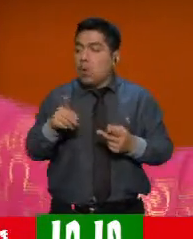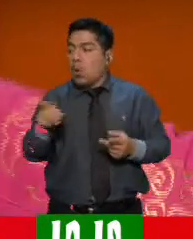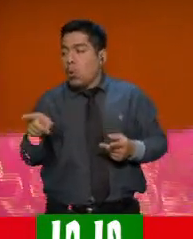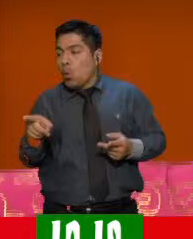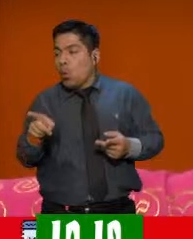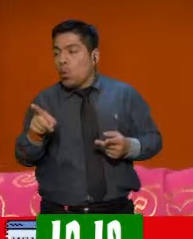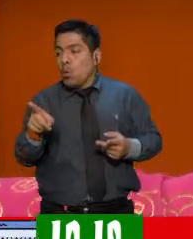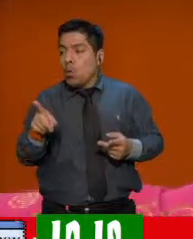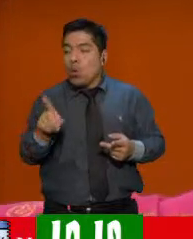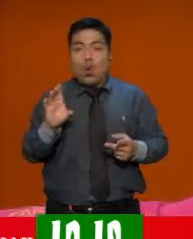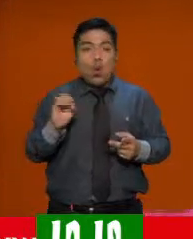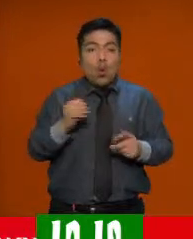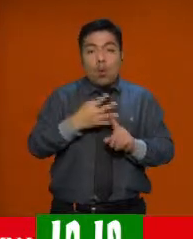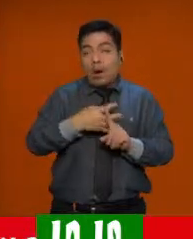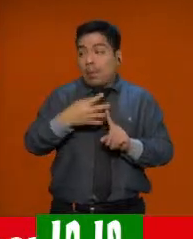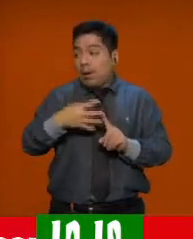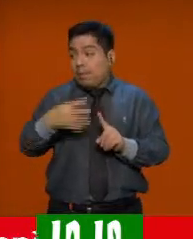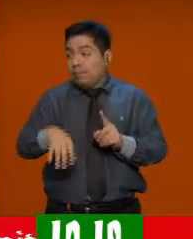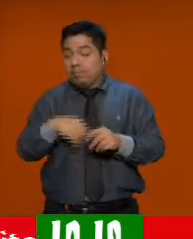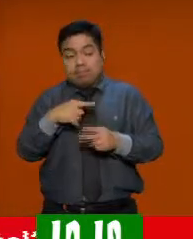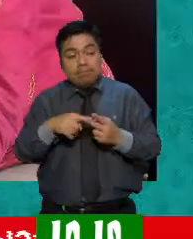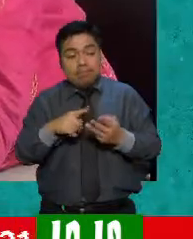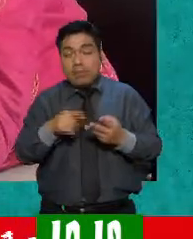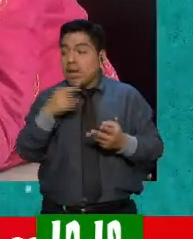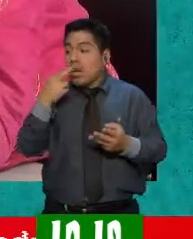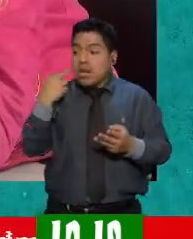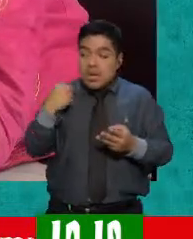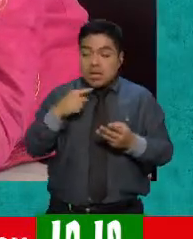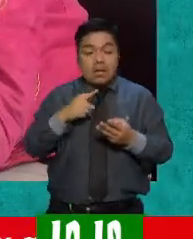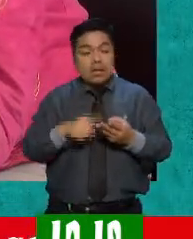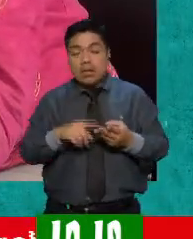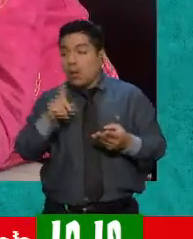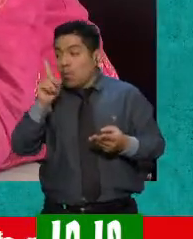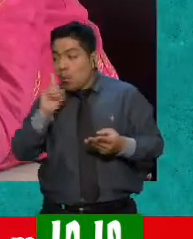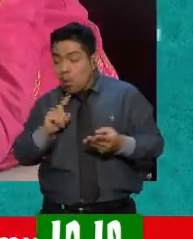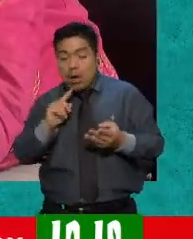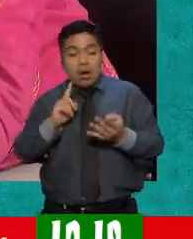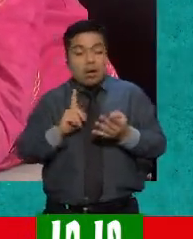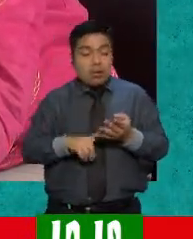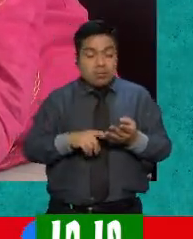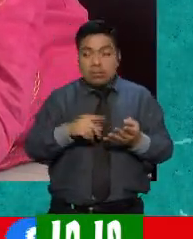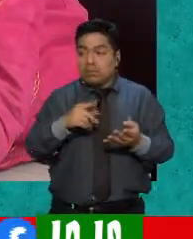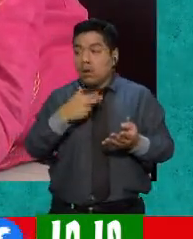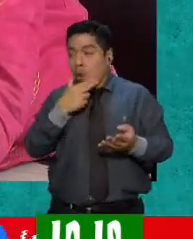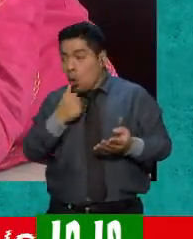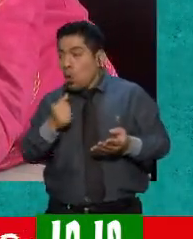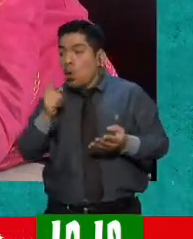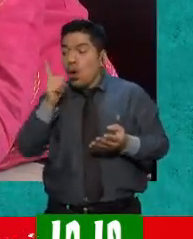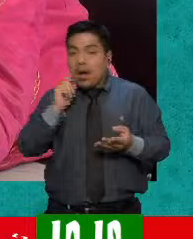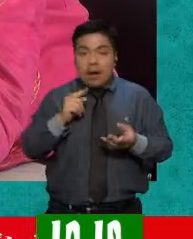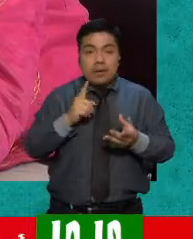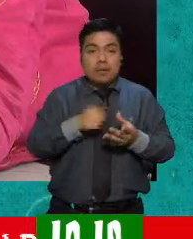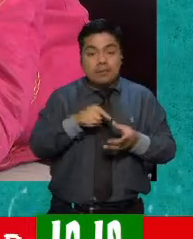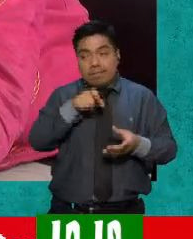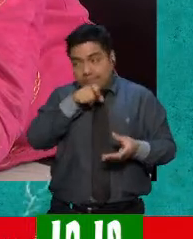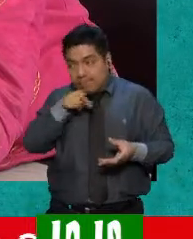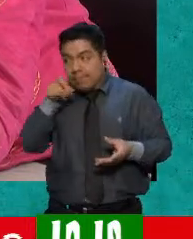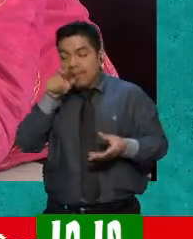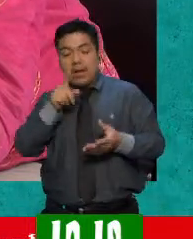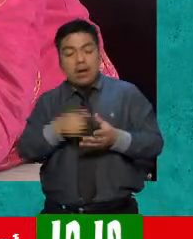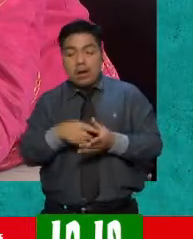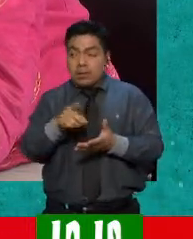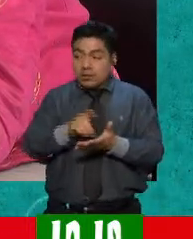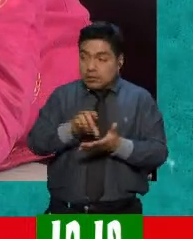su preferencia sexual. Por cualquier rasgo identitario, como ser mujer, género, orientación sexual,